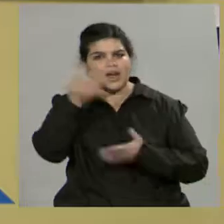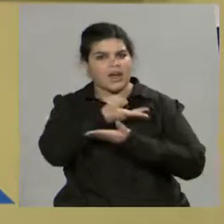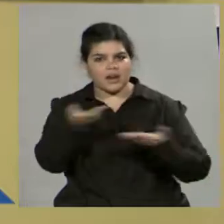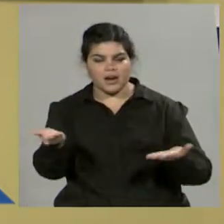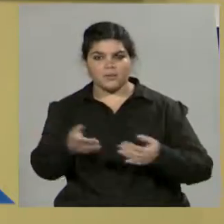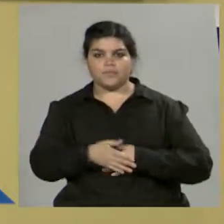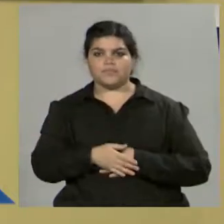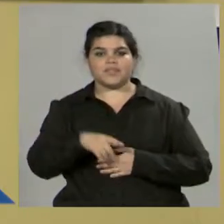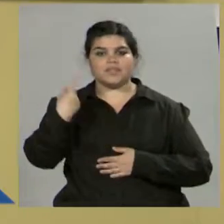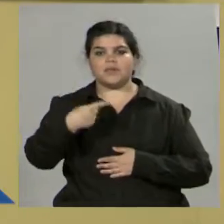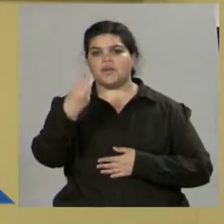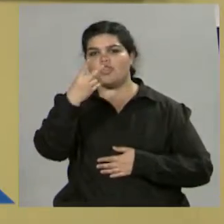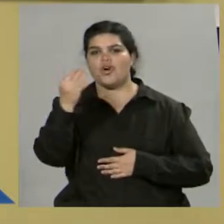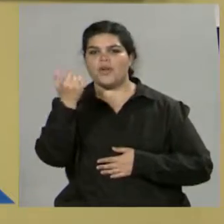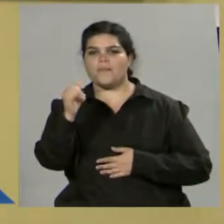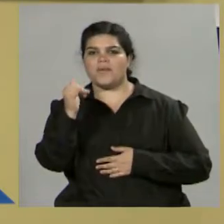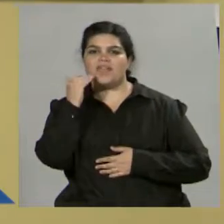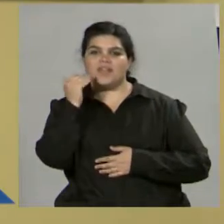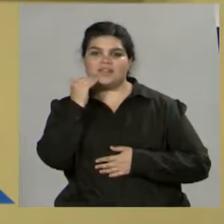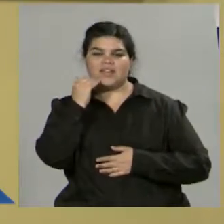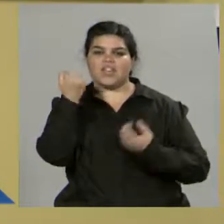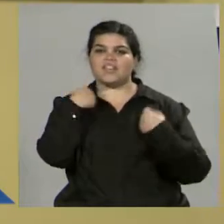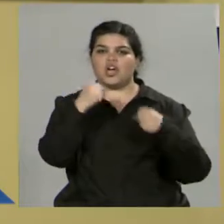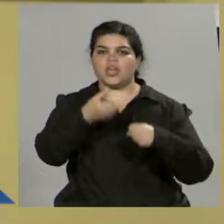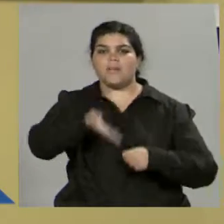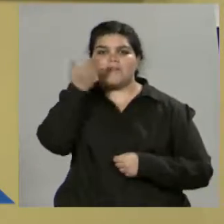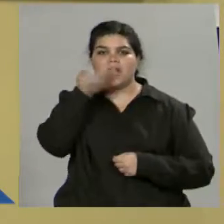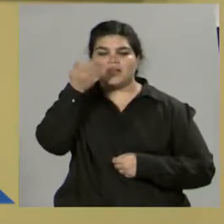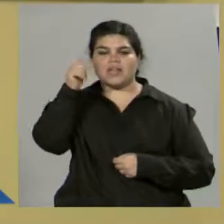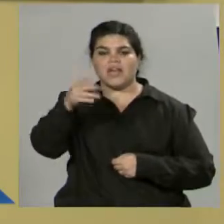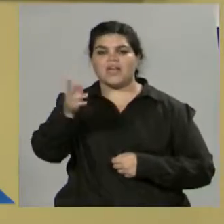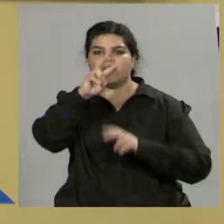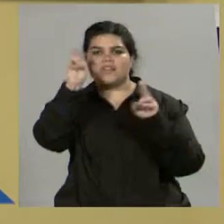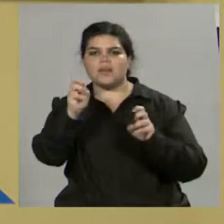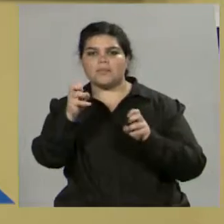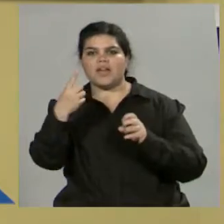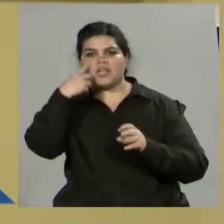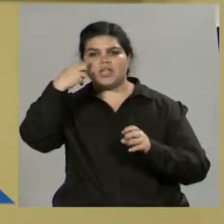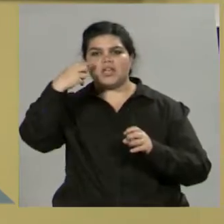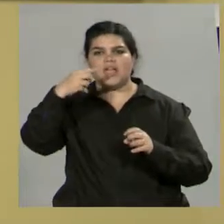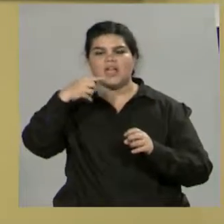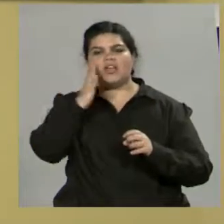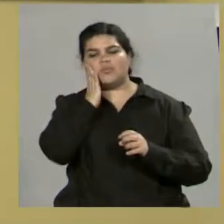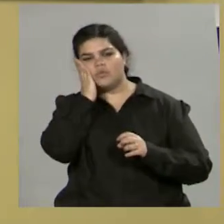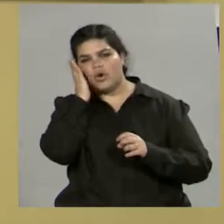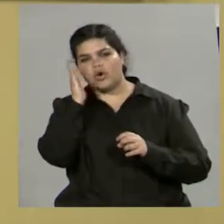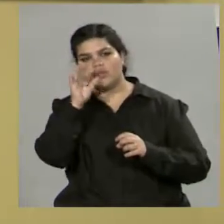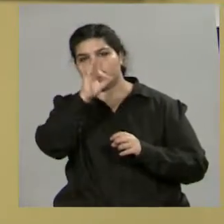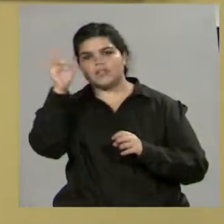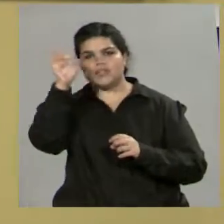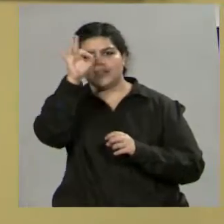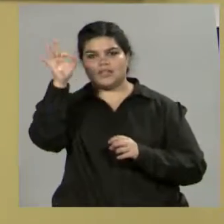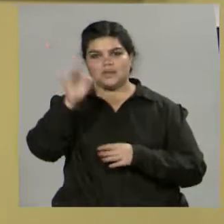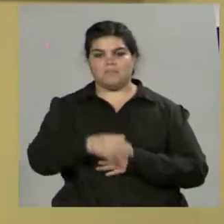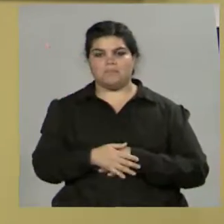Y como siempre, a las 14:30, teoría práctica, van a estar hablando de hipnosis y su aplicación en la salud. Un